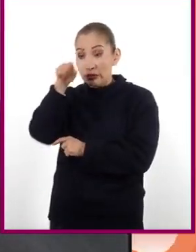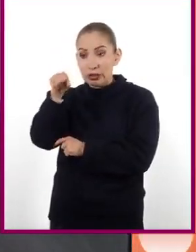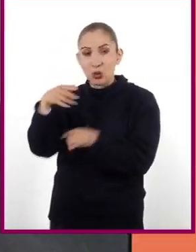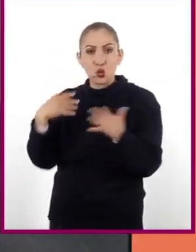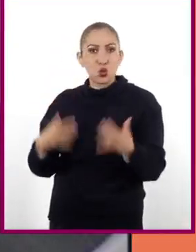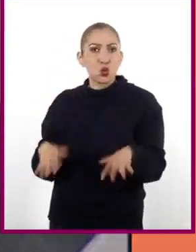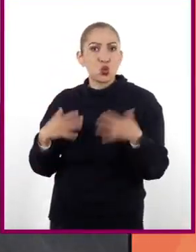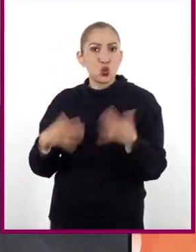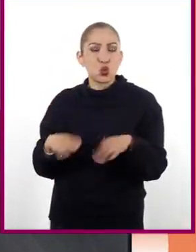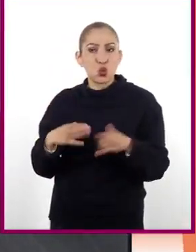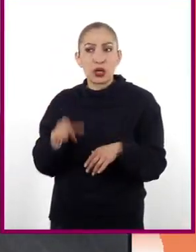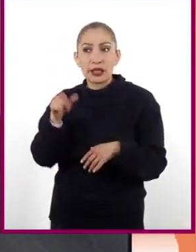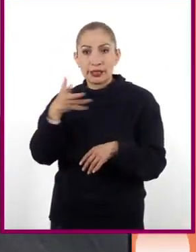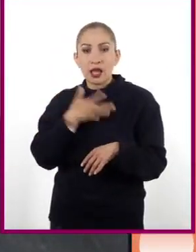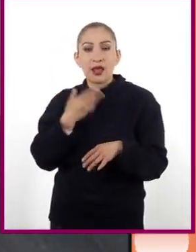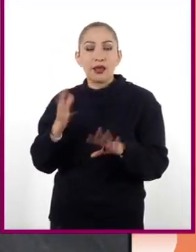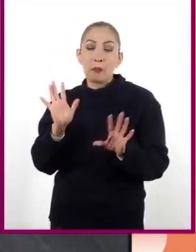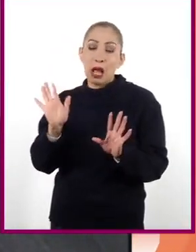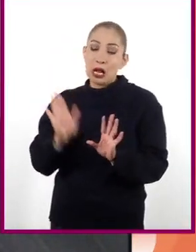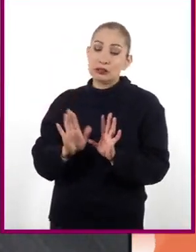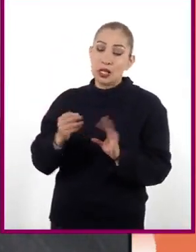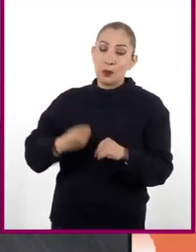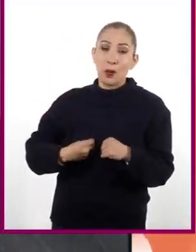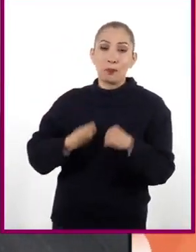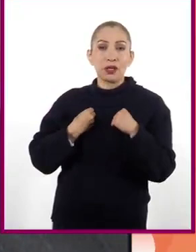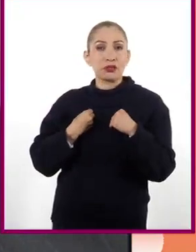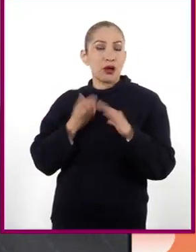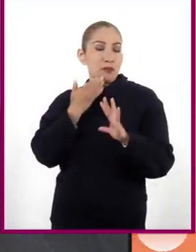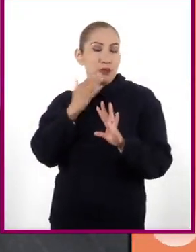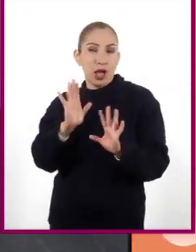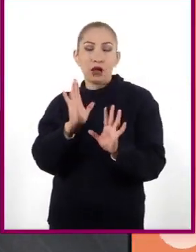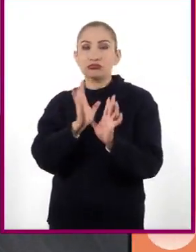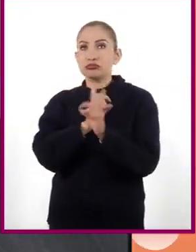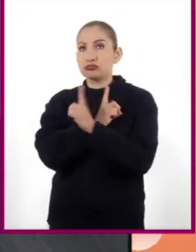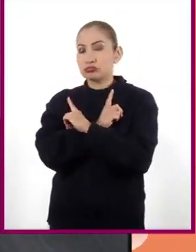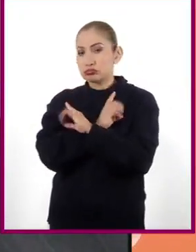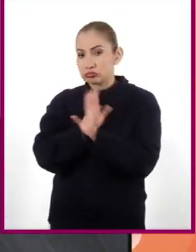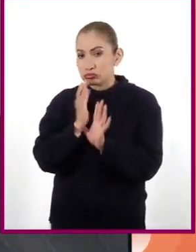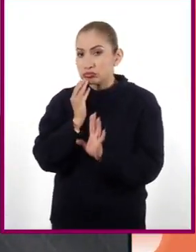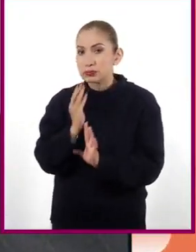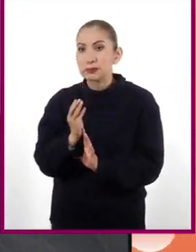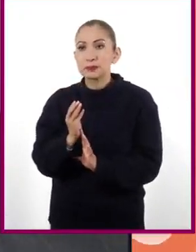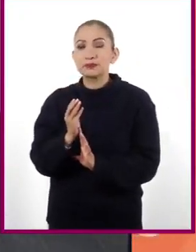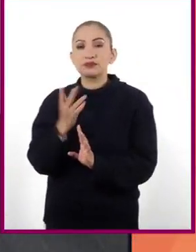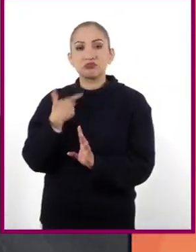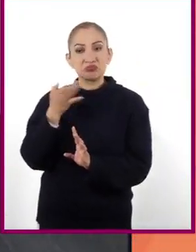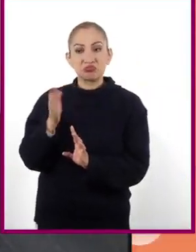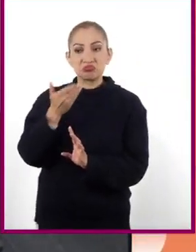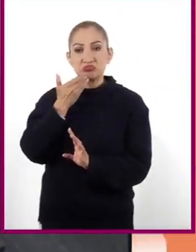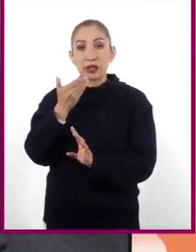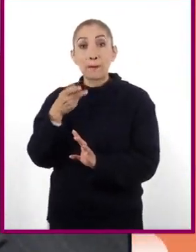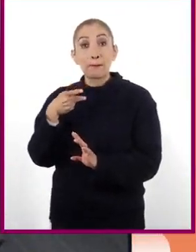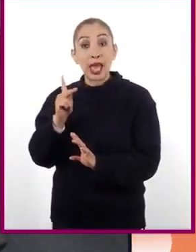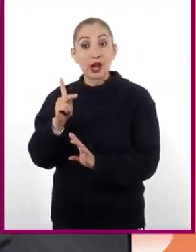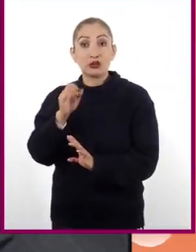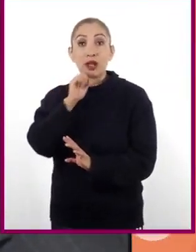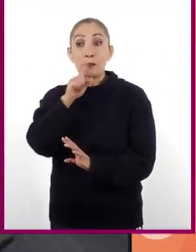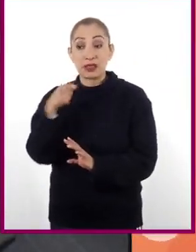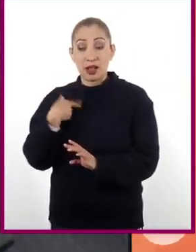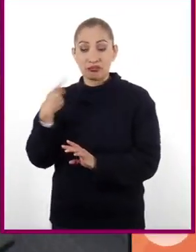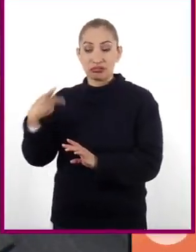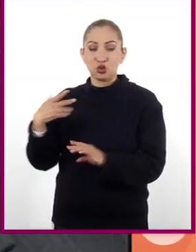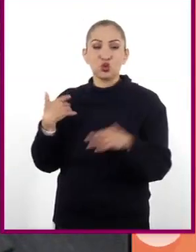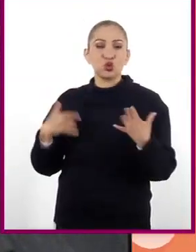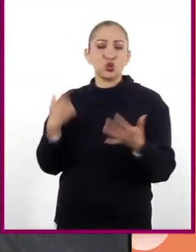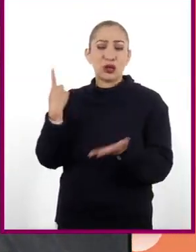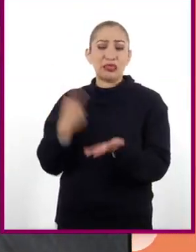clérigo que aparentemente tiene una vida pues recatada, aceptable, pero que también tiene